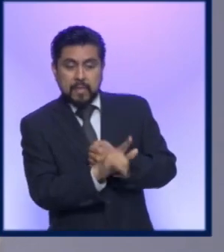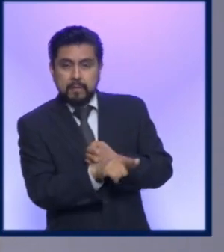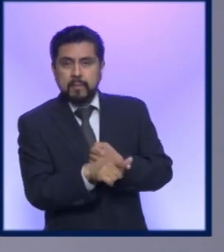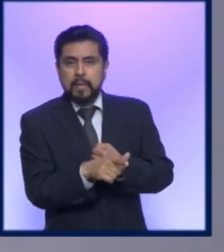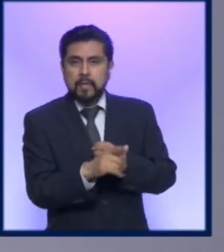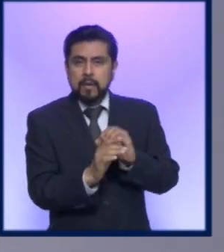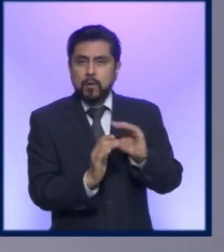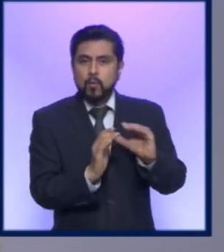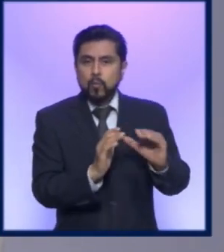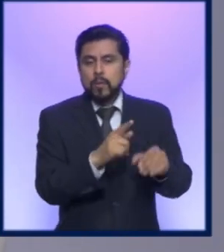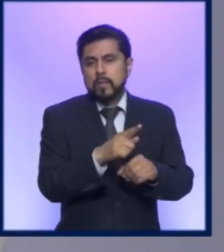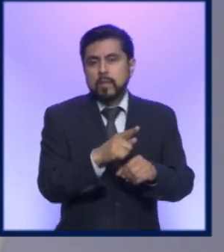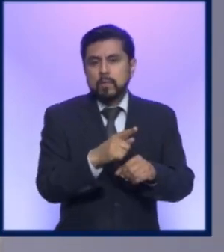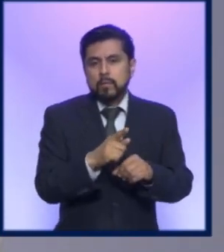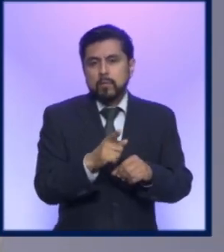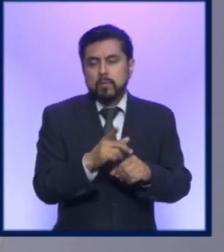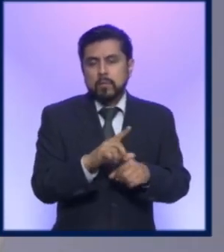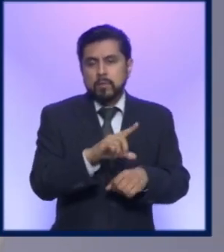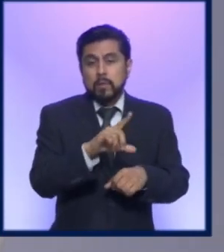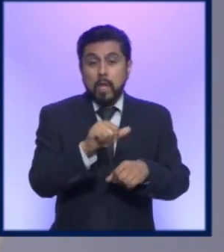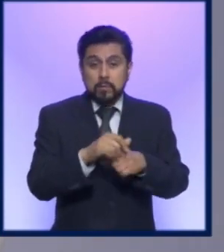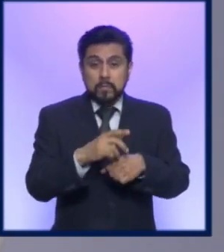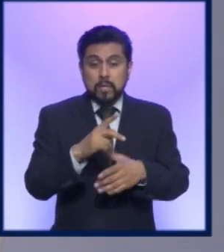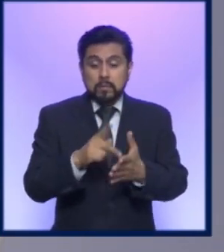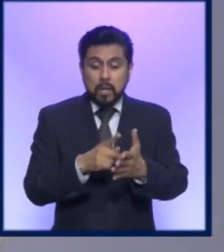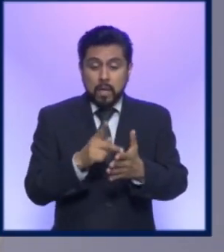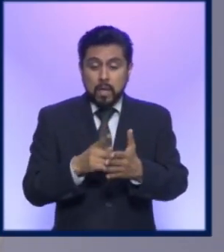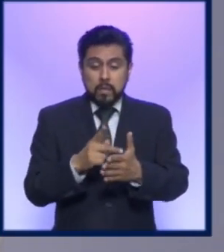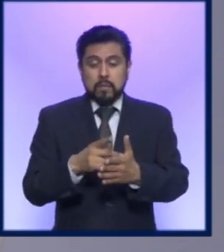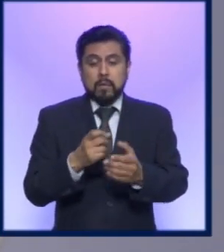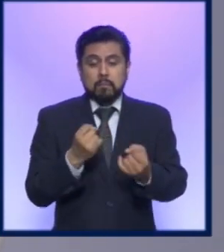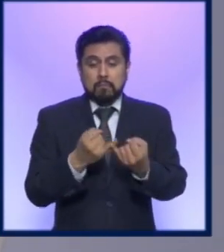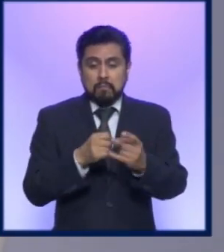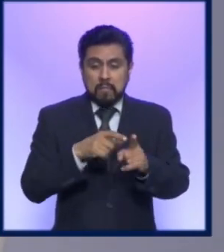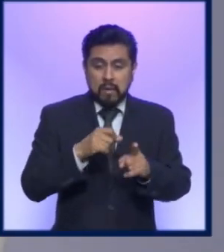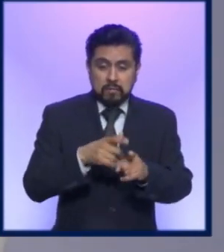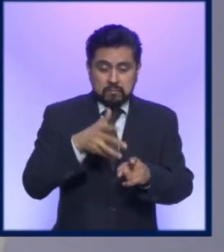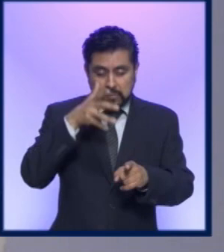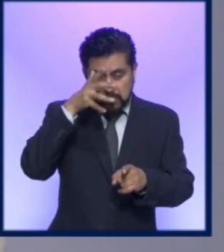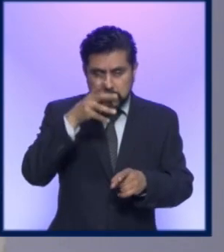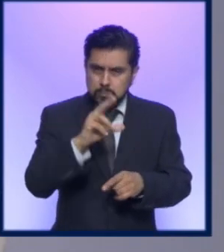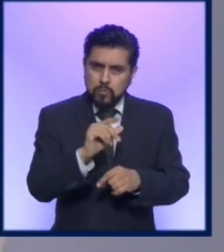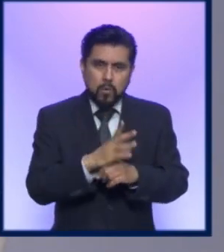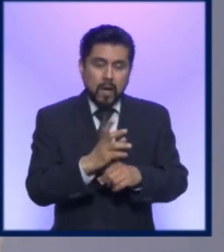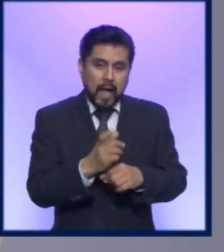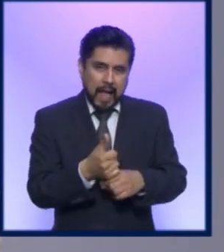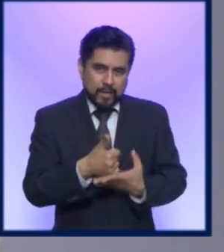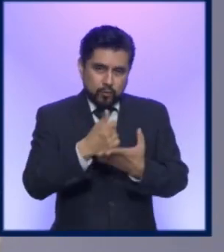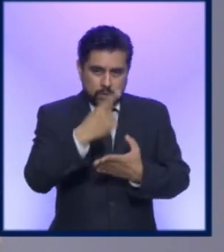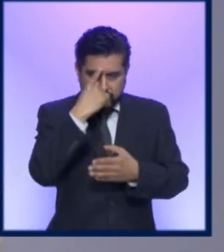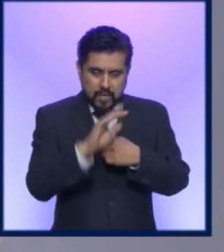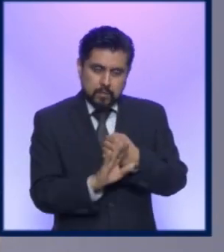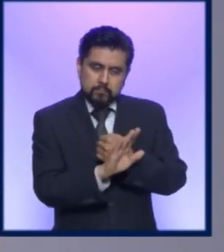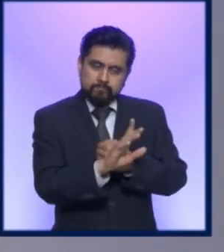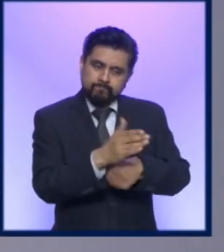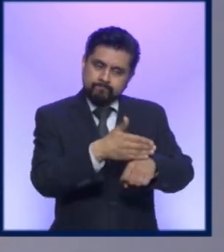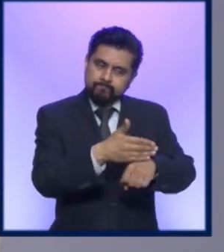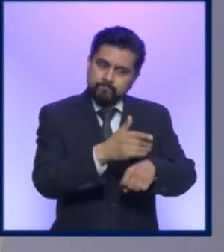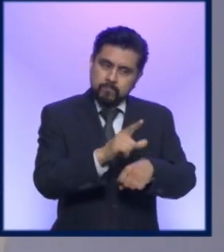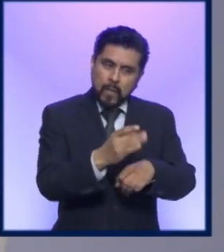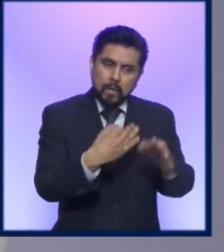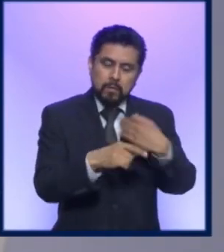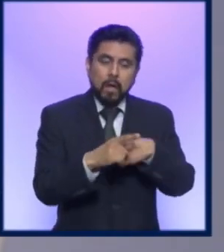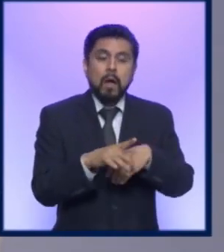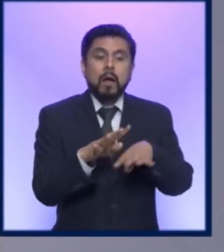evitar que se presenten este tipo de conductas volvemos a insistir en el tema de que tanto las precandidaturas de